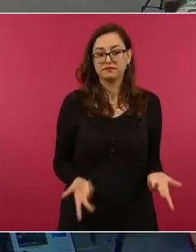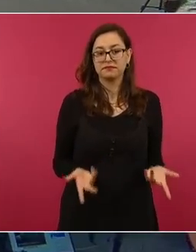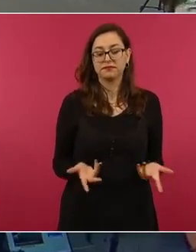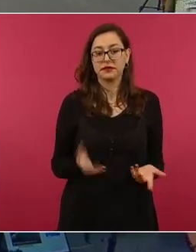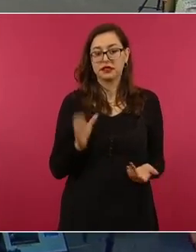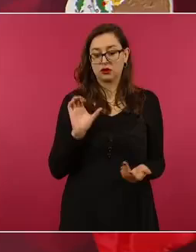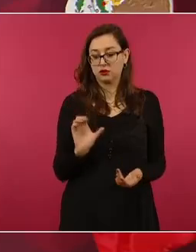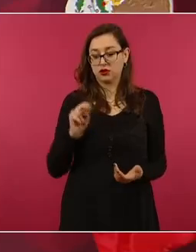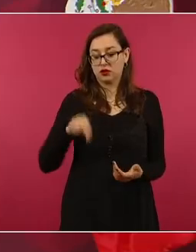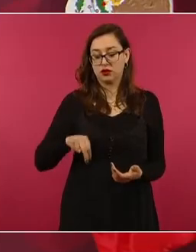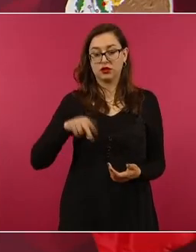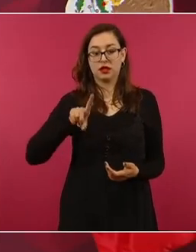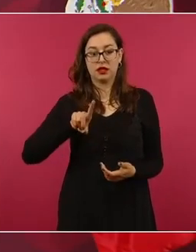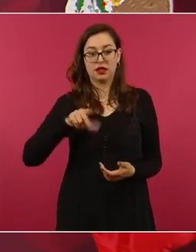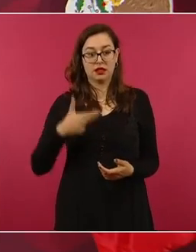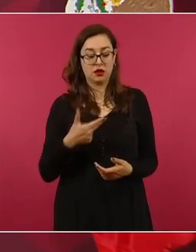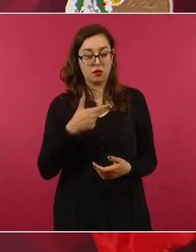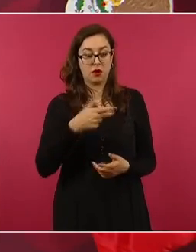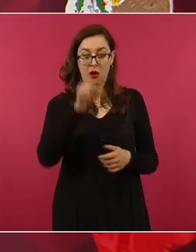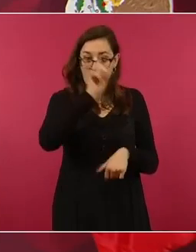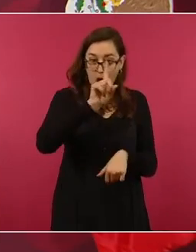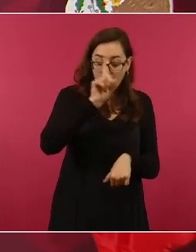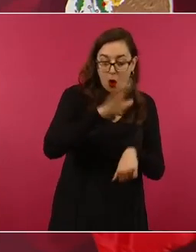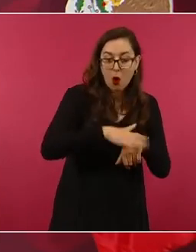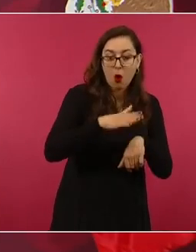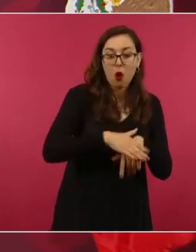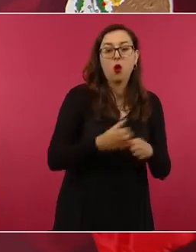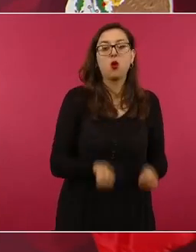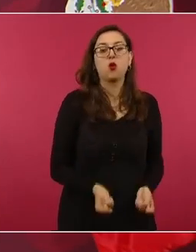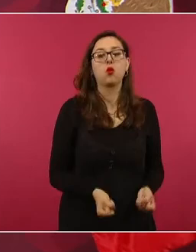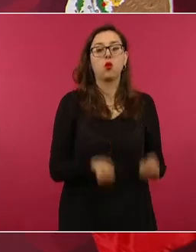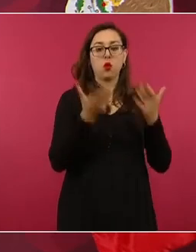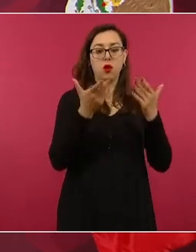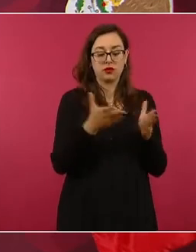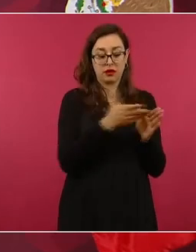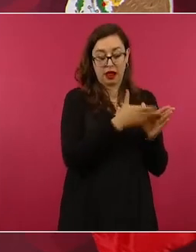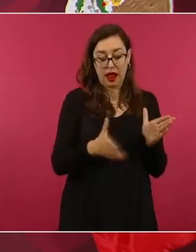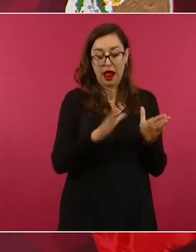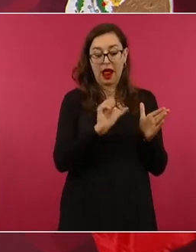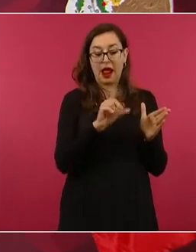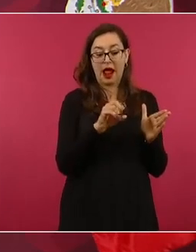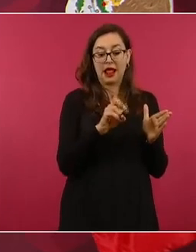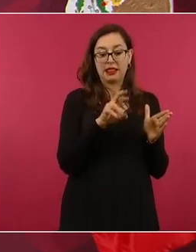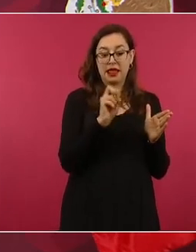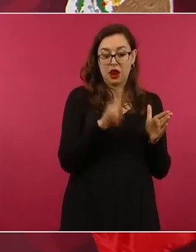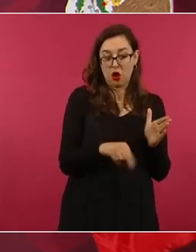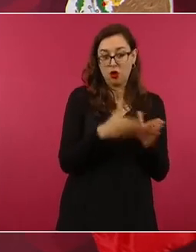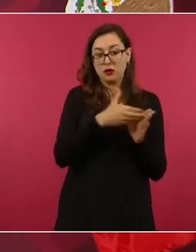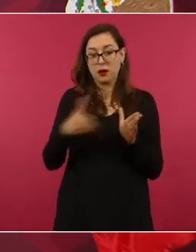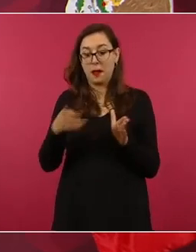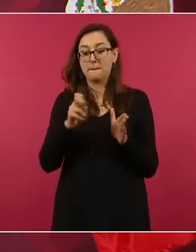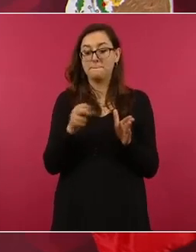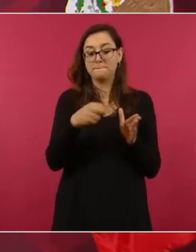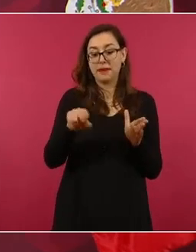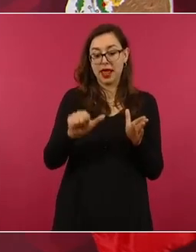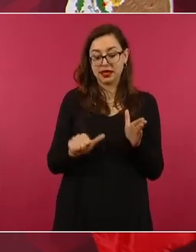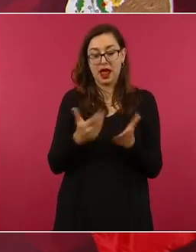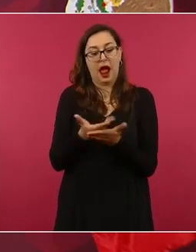recomendaciones de la Comisión de Derechos Humanos durante Calderón, durante Peña y en lo que va del gobierno nuestro.